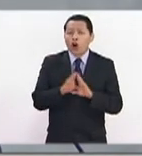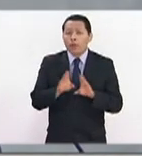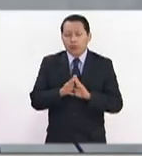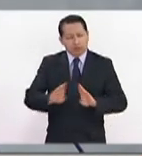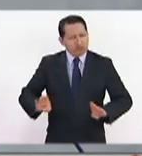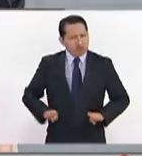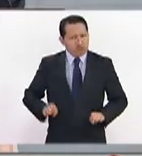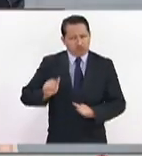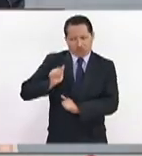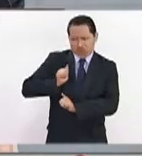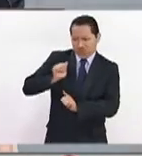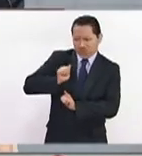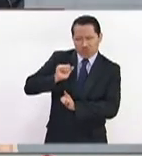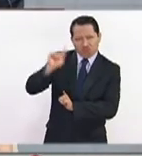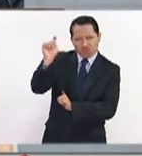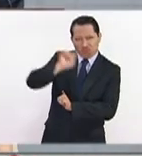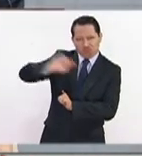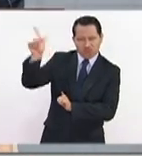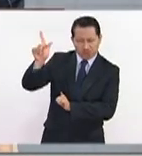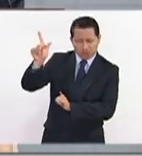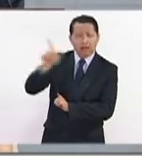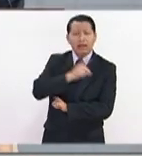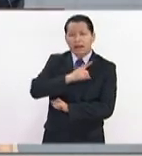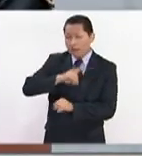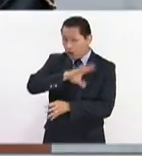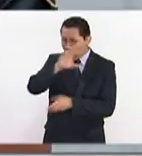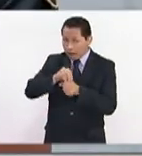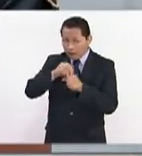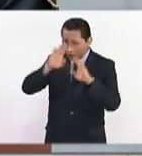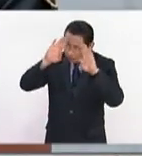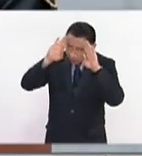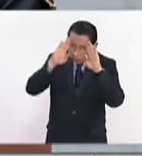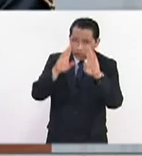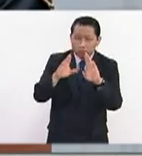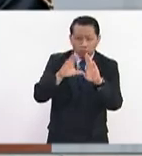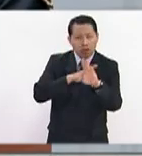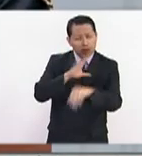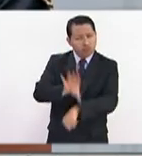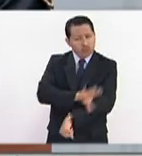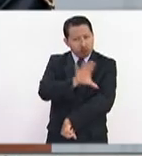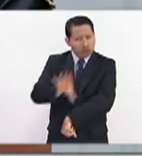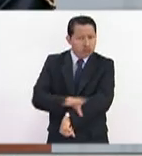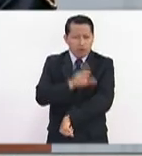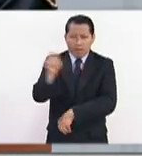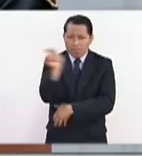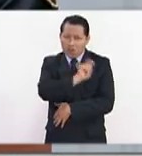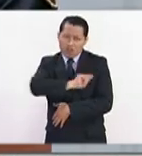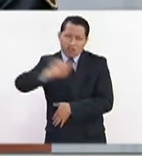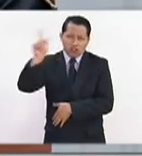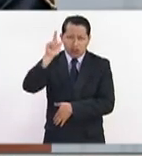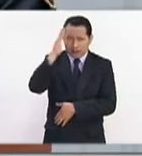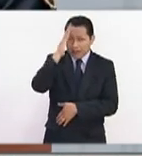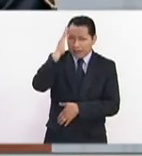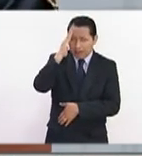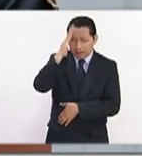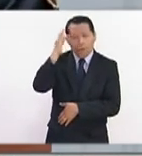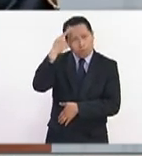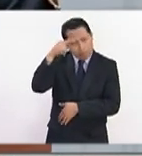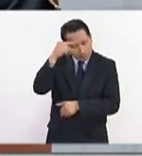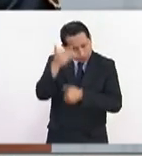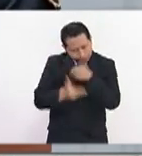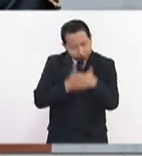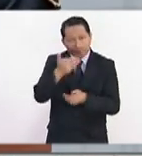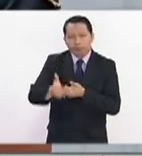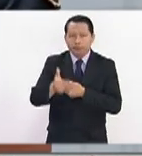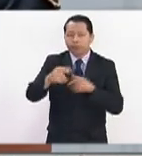virtudes militares, que pongan toda su iniciativa, energía, profesionalismo y liderazgo al servicio del país, que